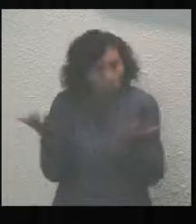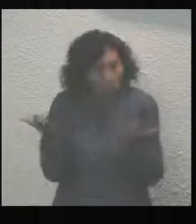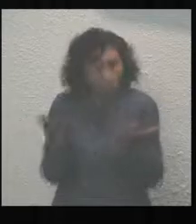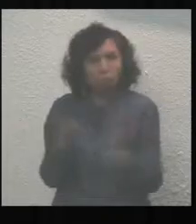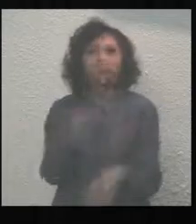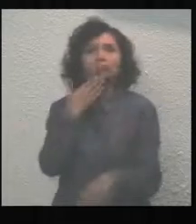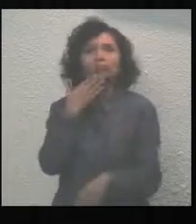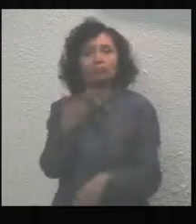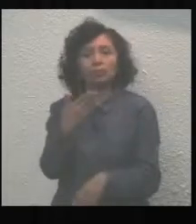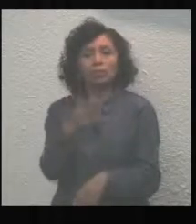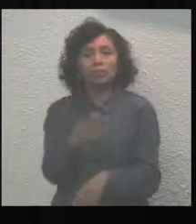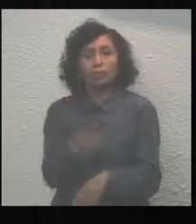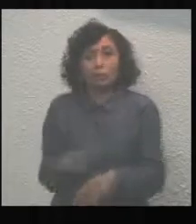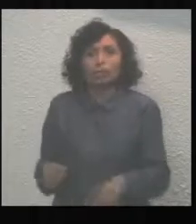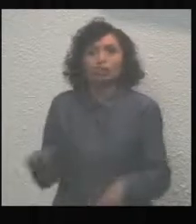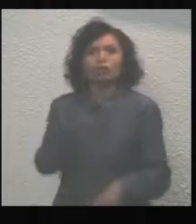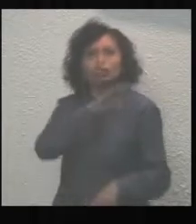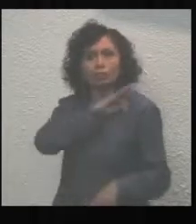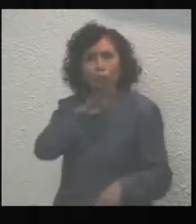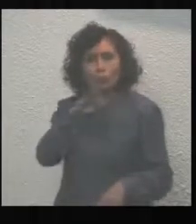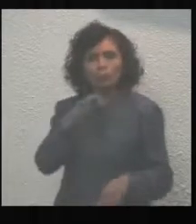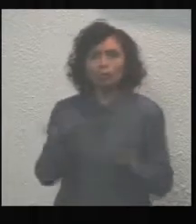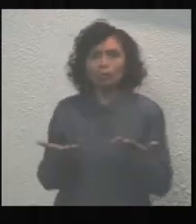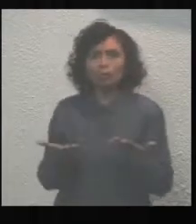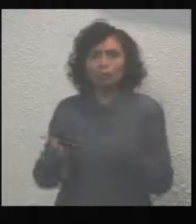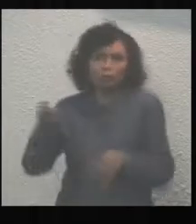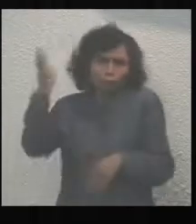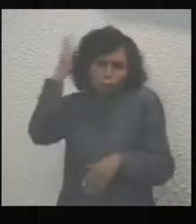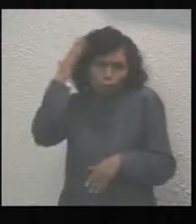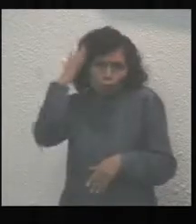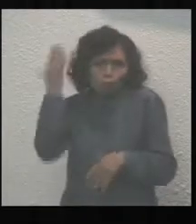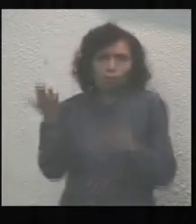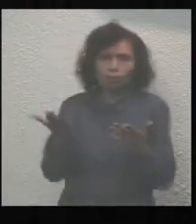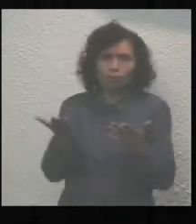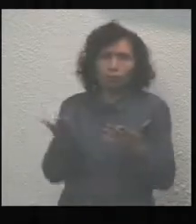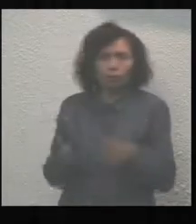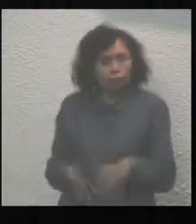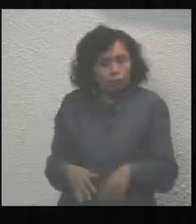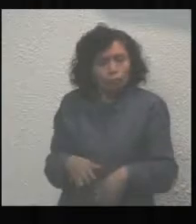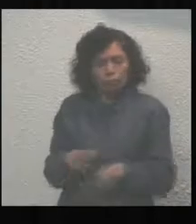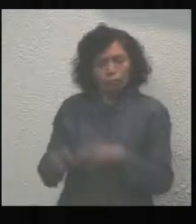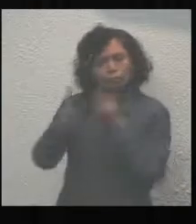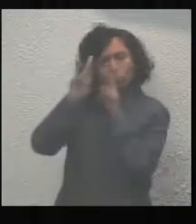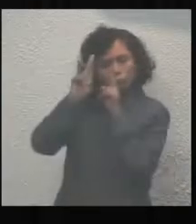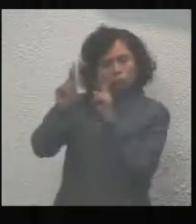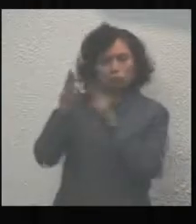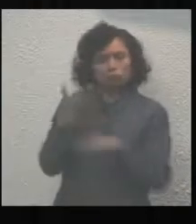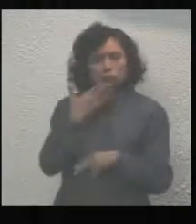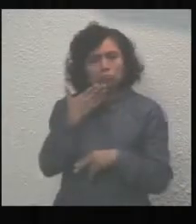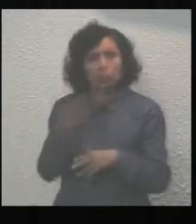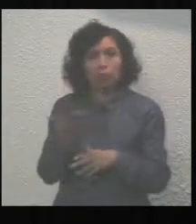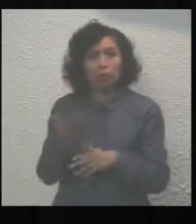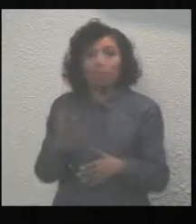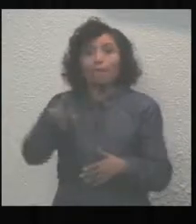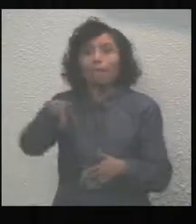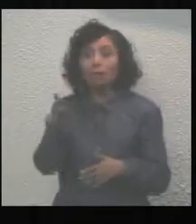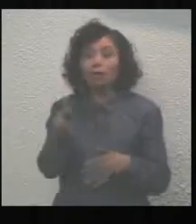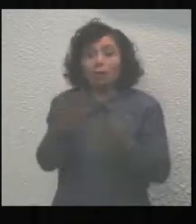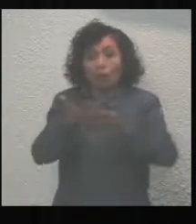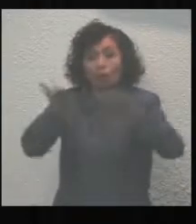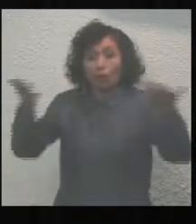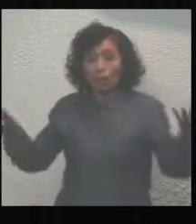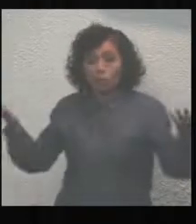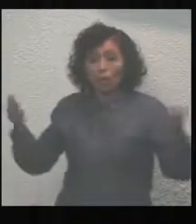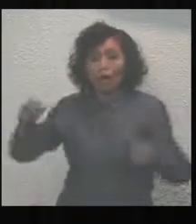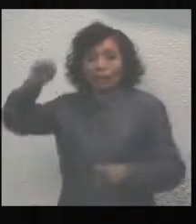ha sido posible gracias al liderazgo gubernamental local es justo reconocerlo toca ahora convertir